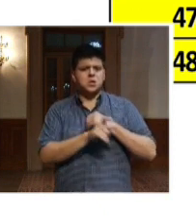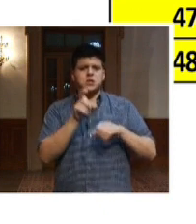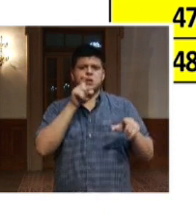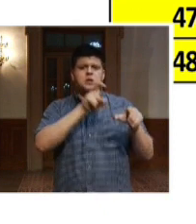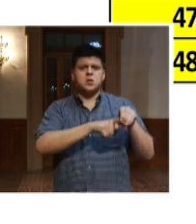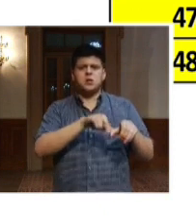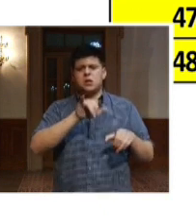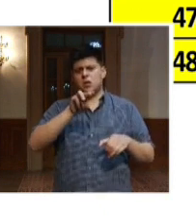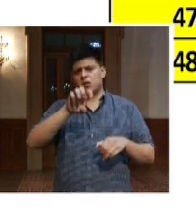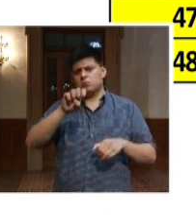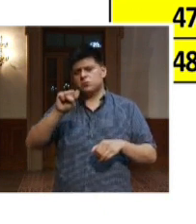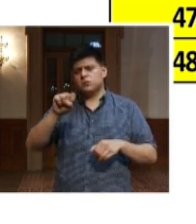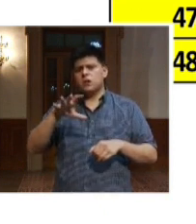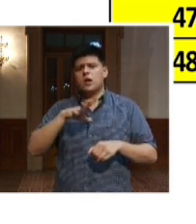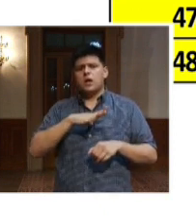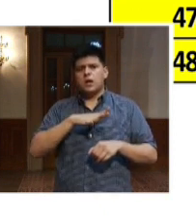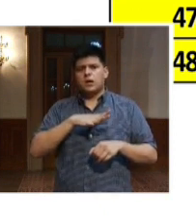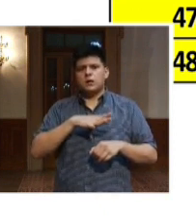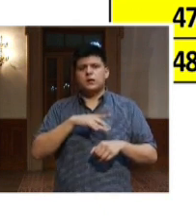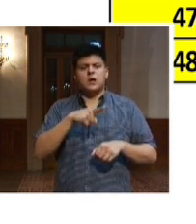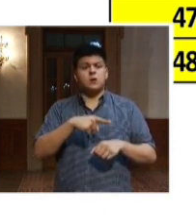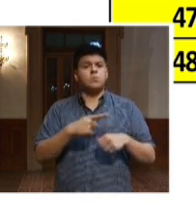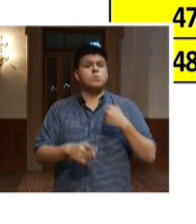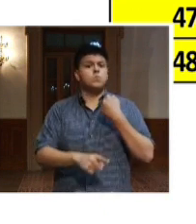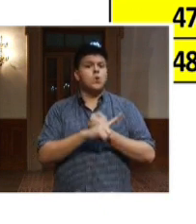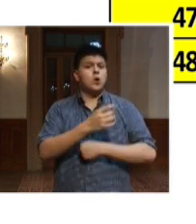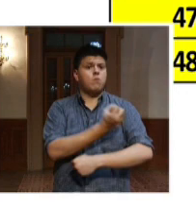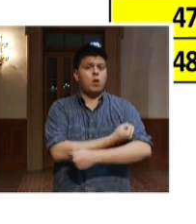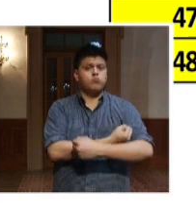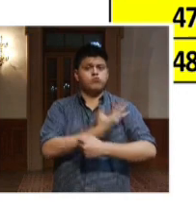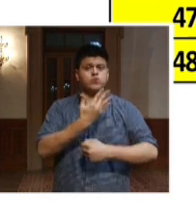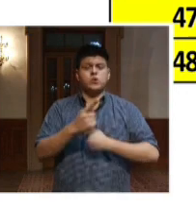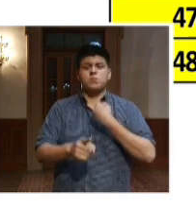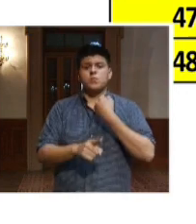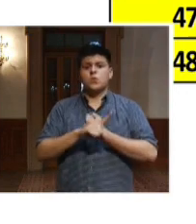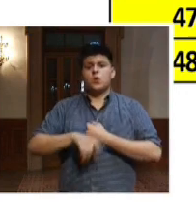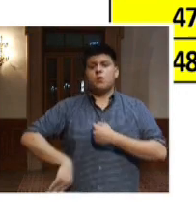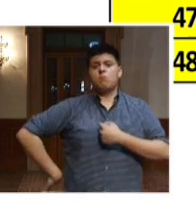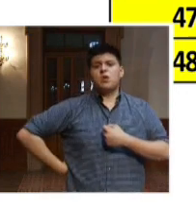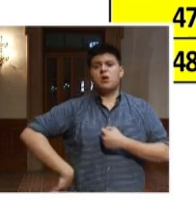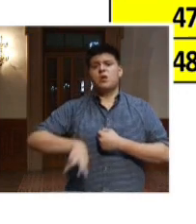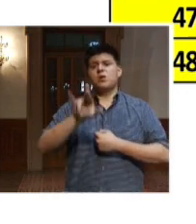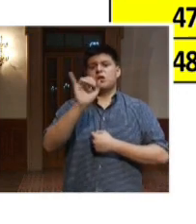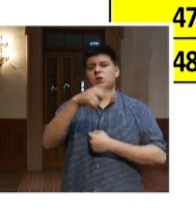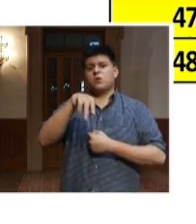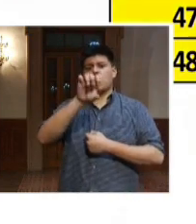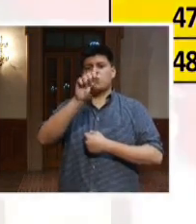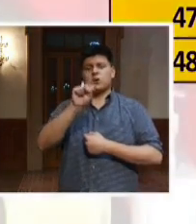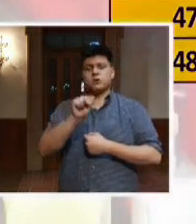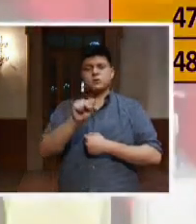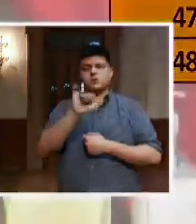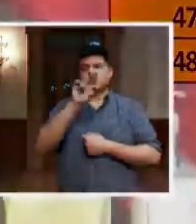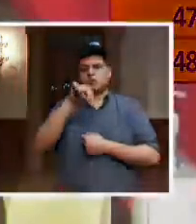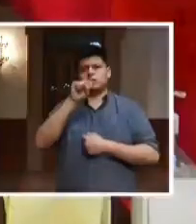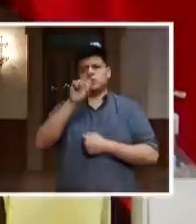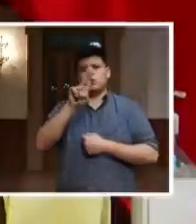Social y contaba con hipertensión arterial e insuficiencia renal crónica como comorbilidades previas.